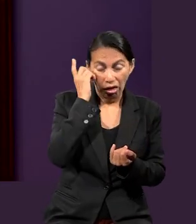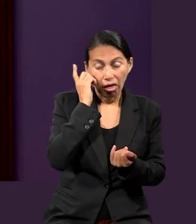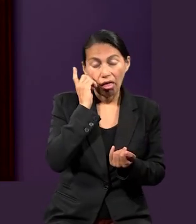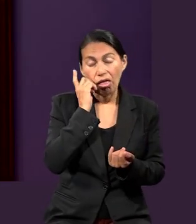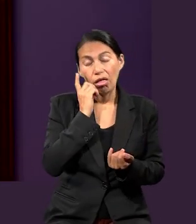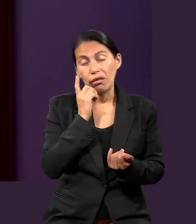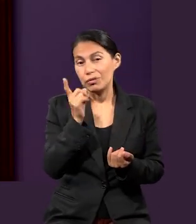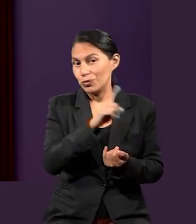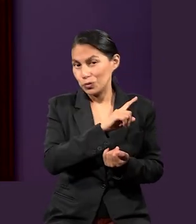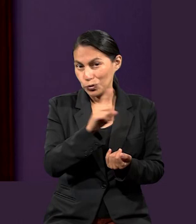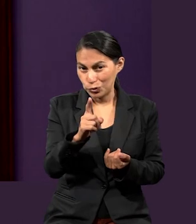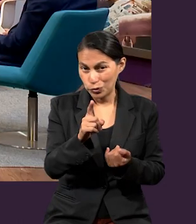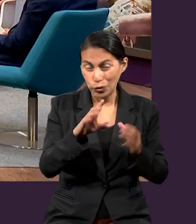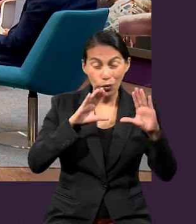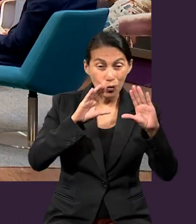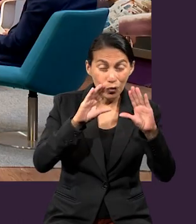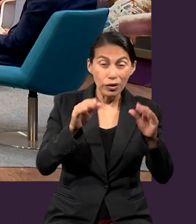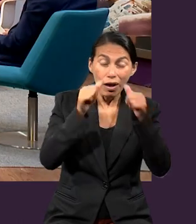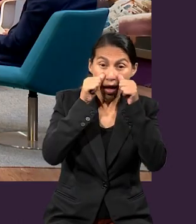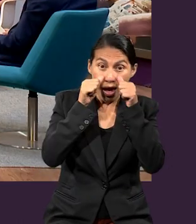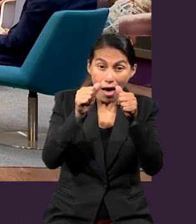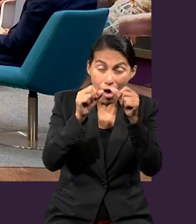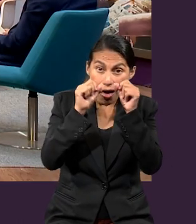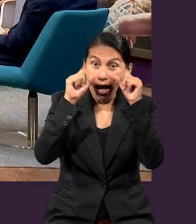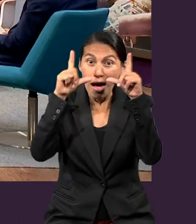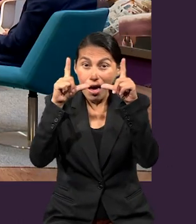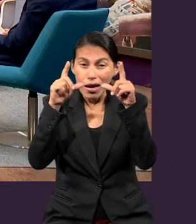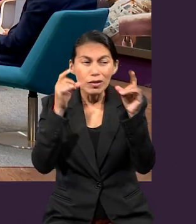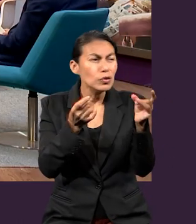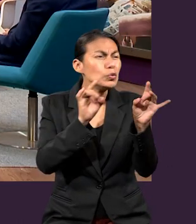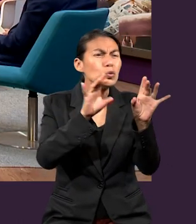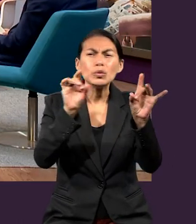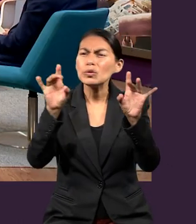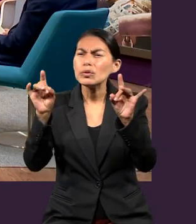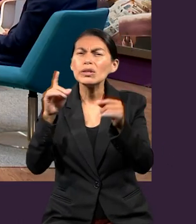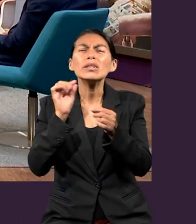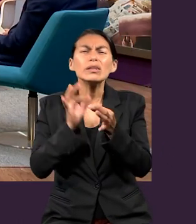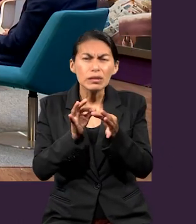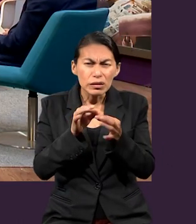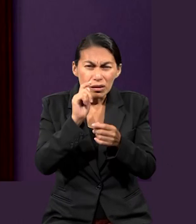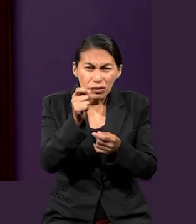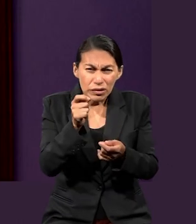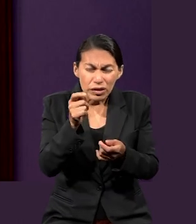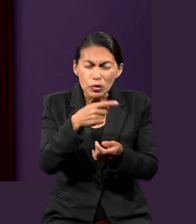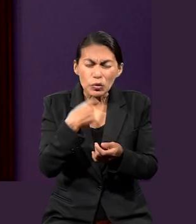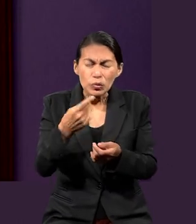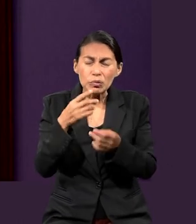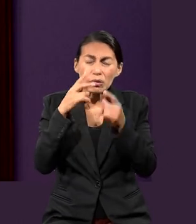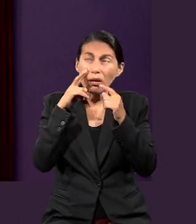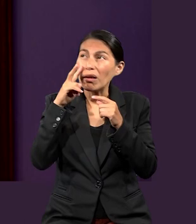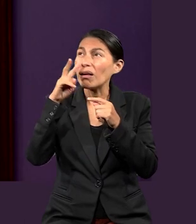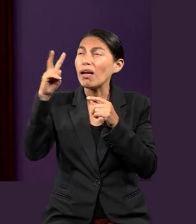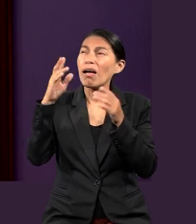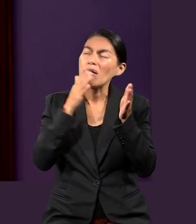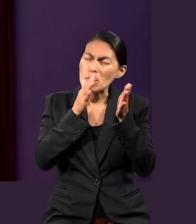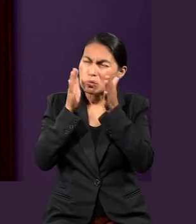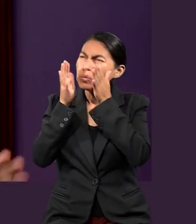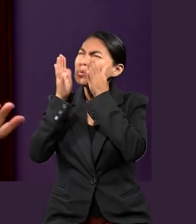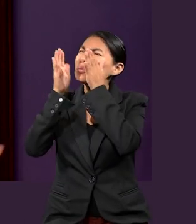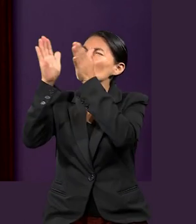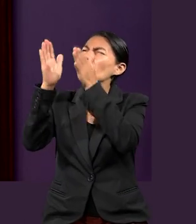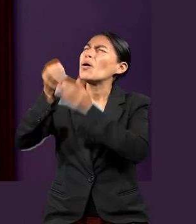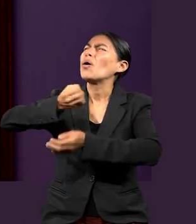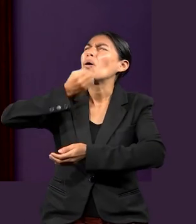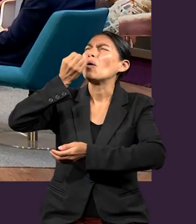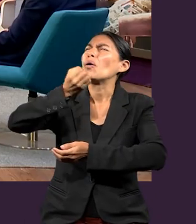que nos deben encontrar velando, estando pendientes de los acontecimientos que suceden y sobre todo fervientes en la oración. Creo que esa